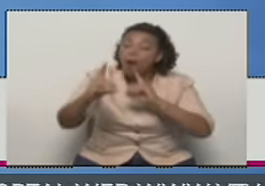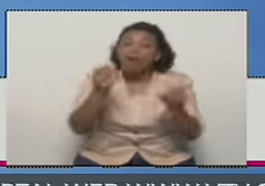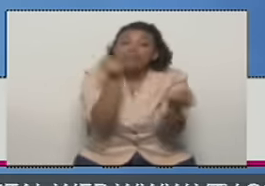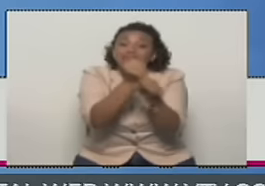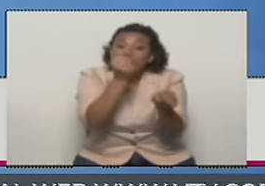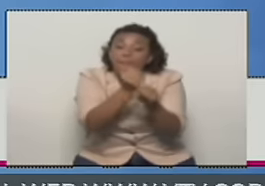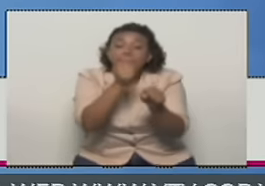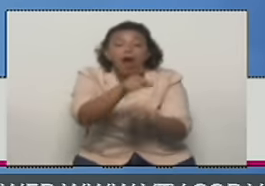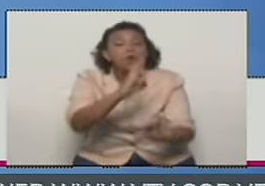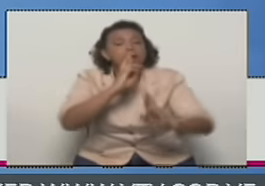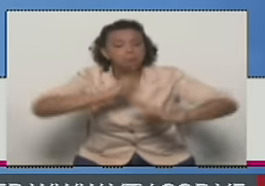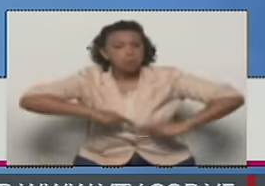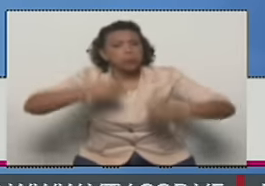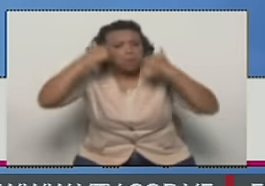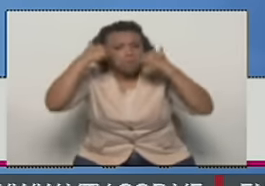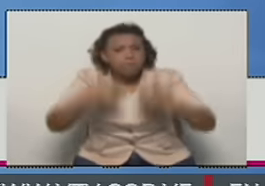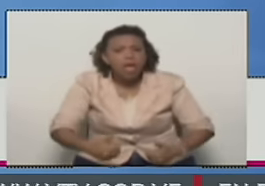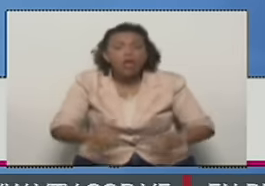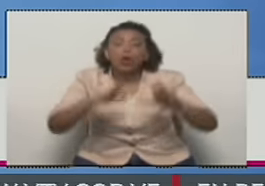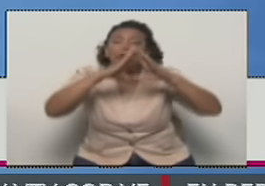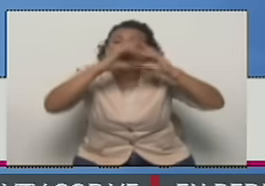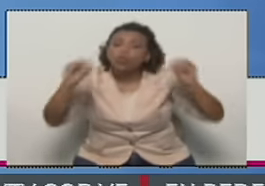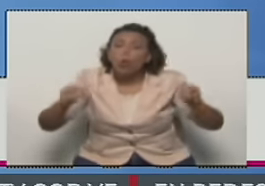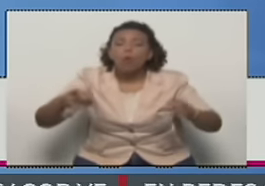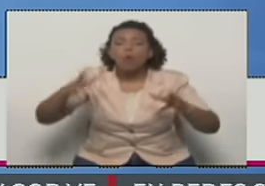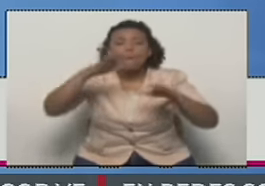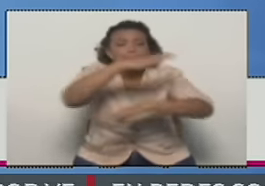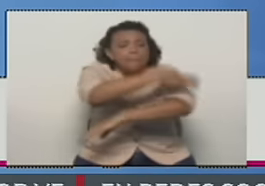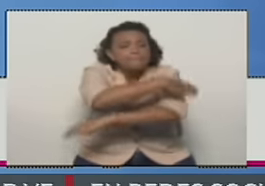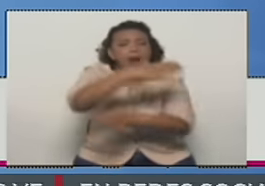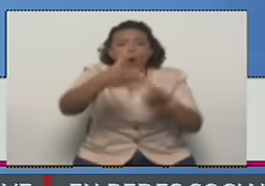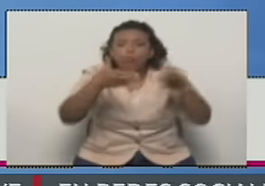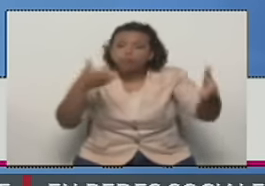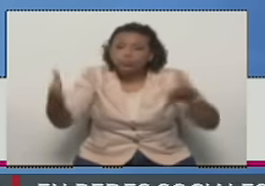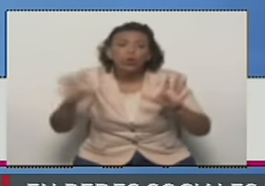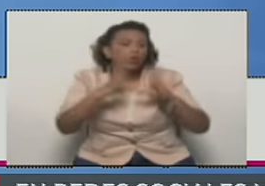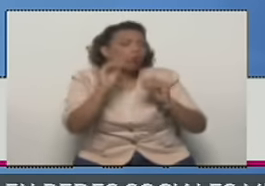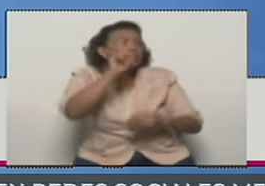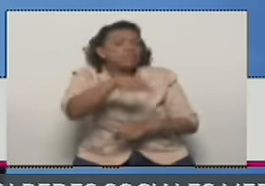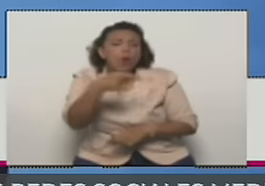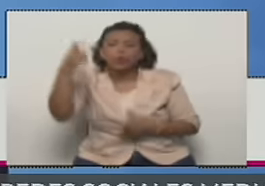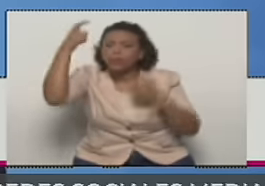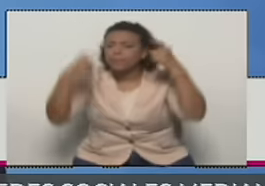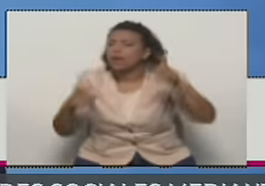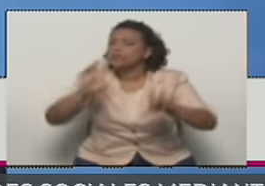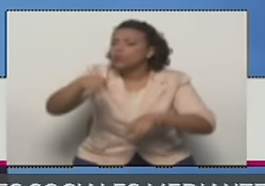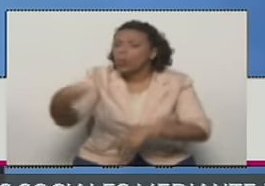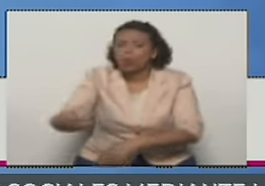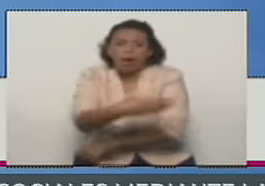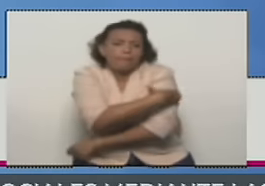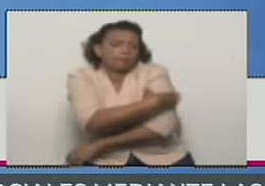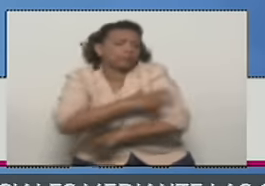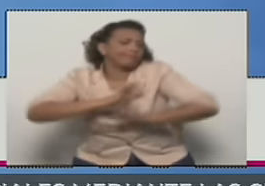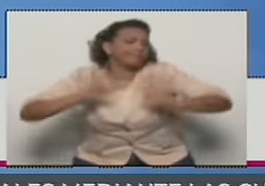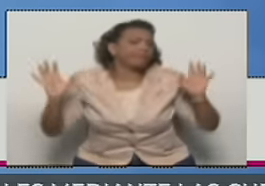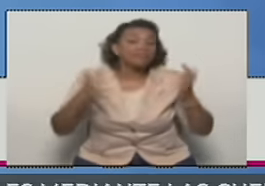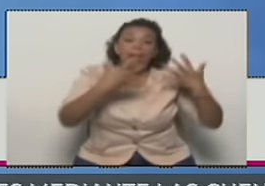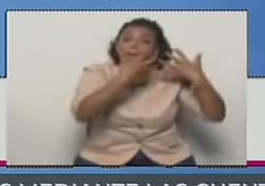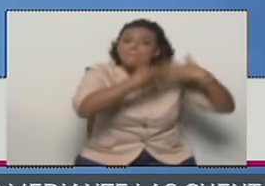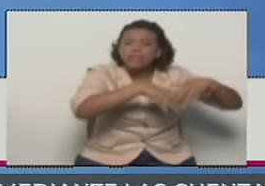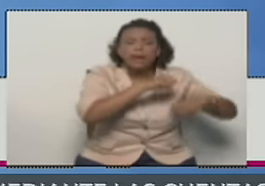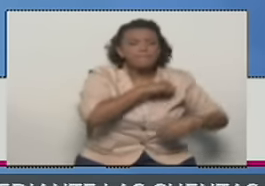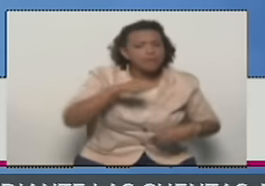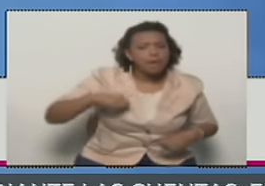con resultados concretos con todos los actores económicos, con todos los empresarios del país. Los empresarios del